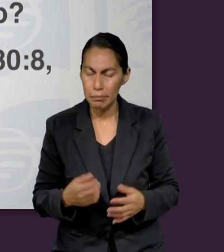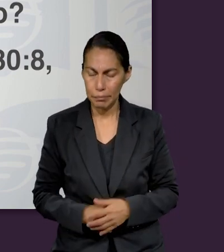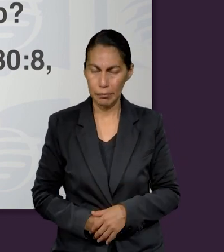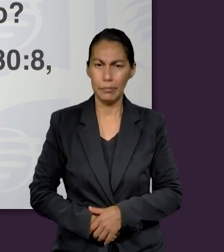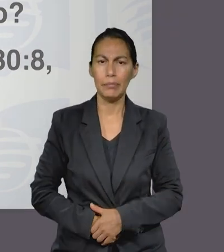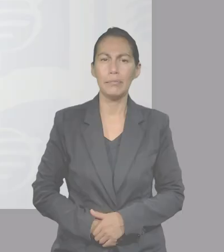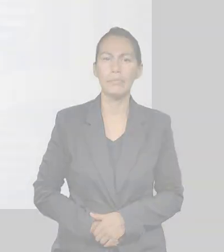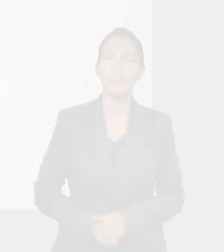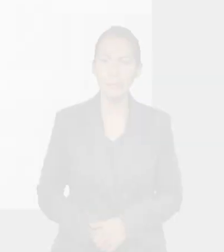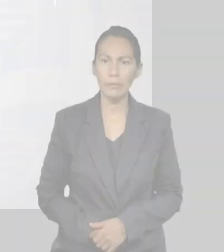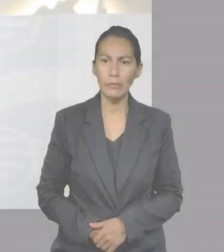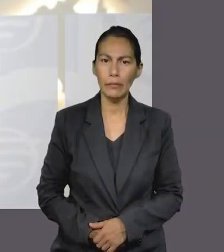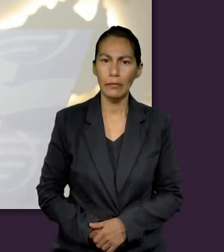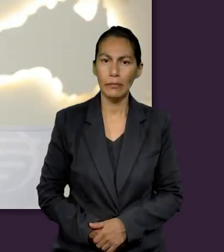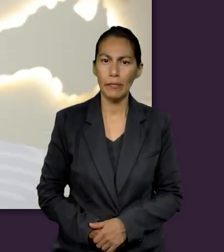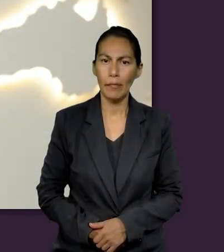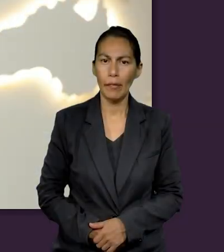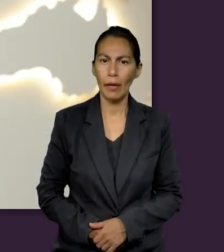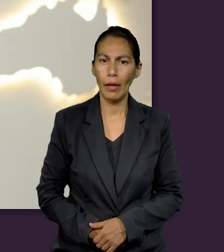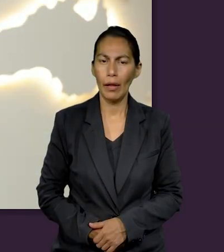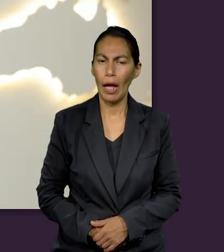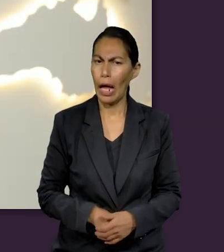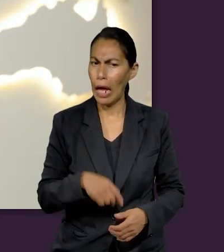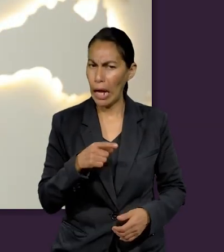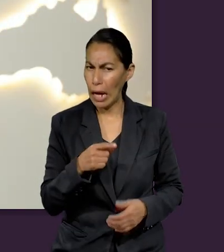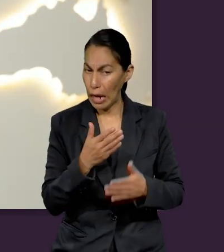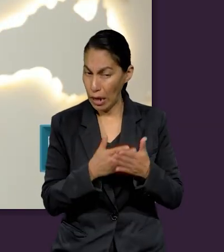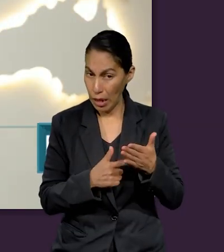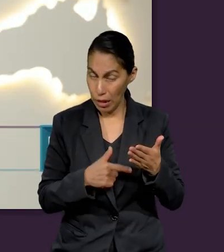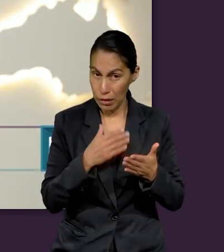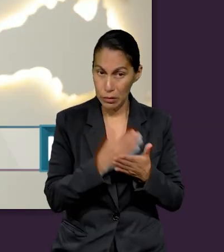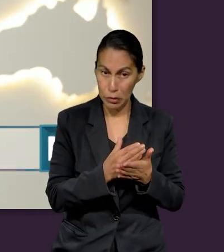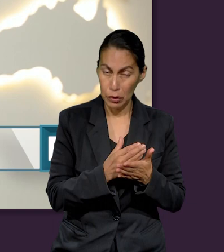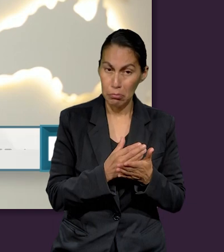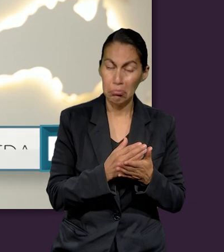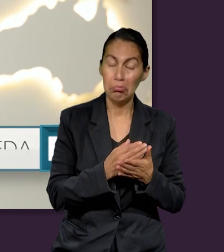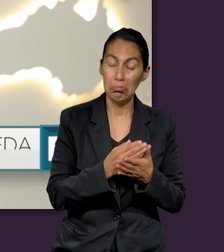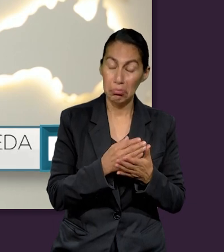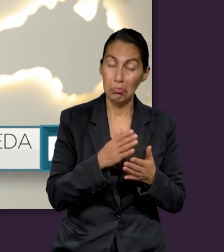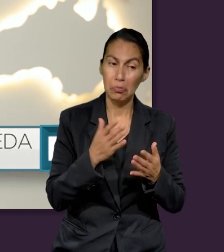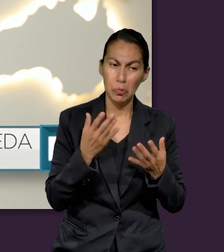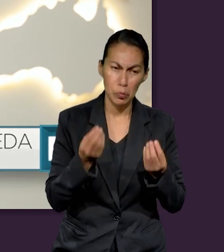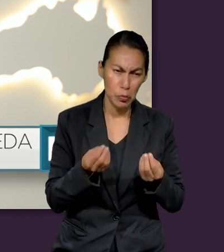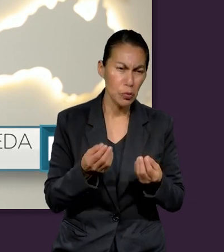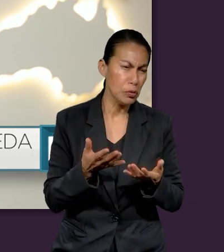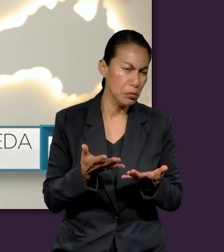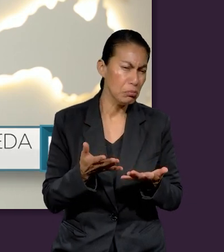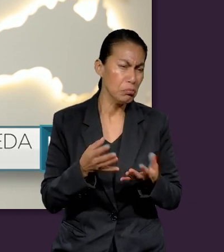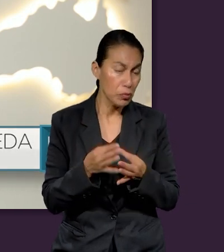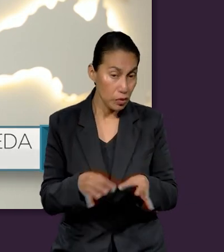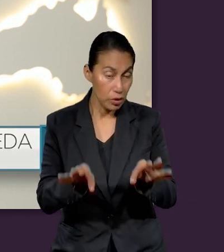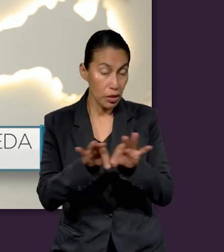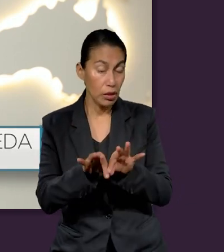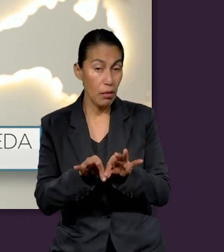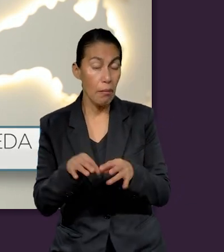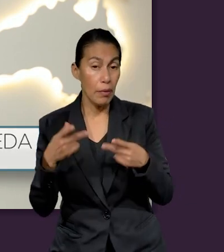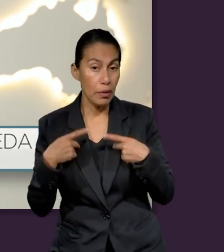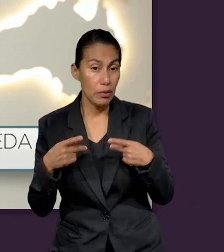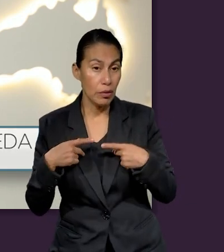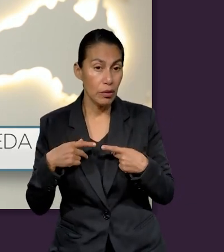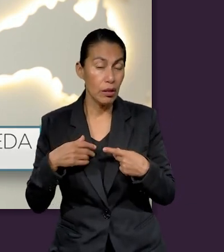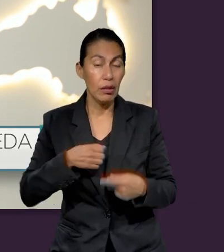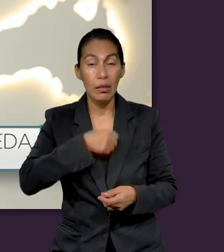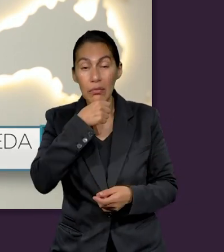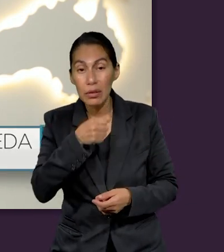versículo 10 Parece ser que esta es una lección muy adecuada para los hermanos